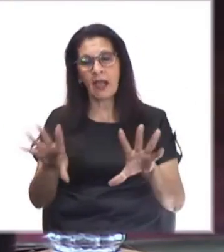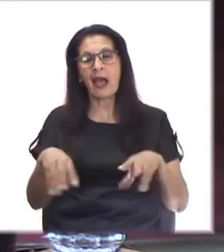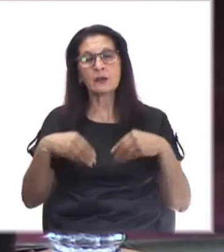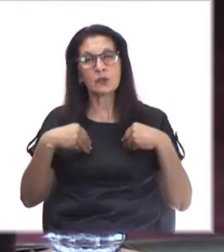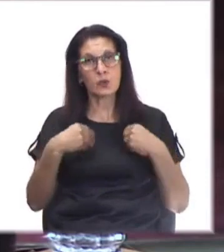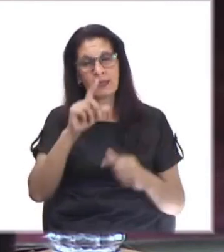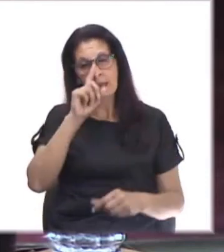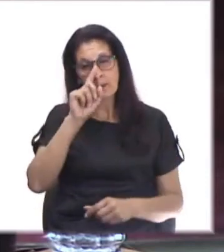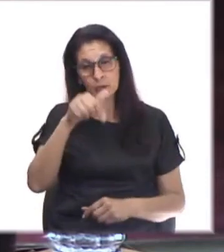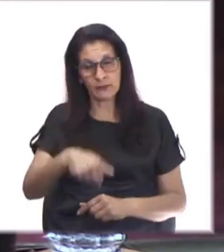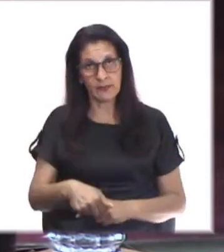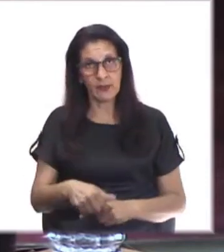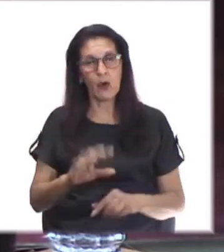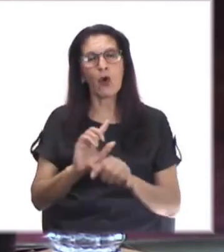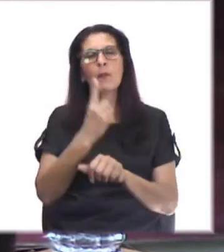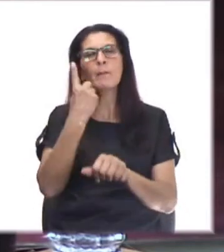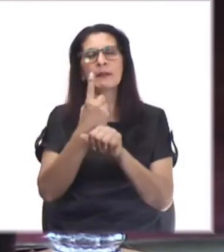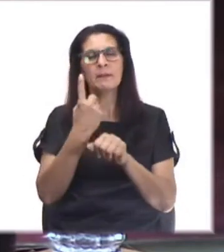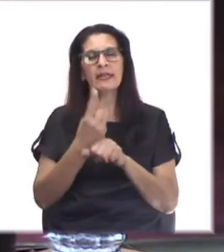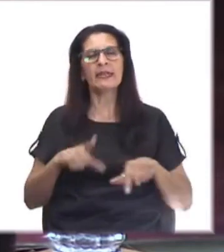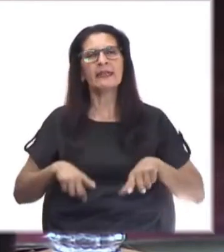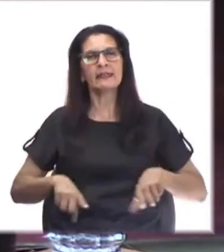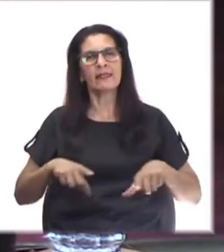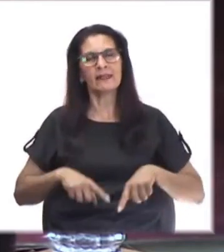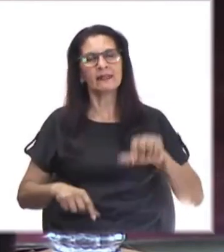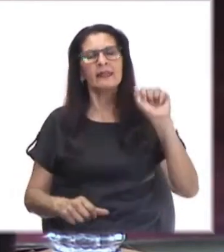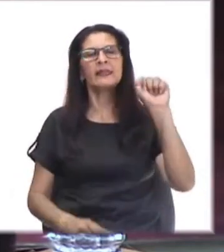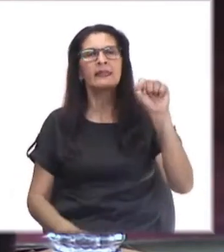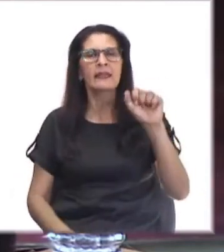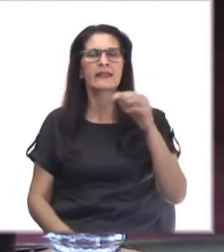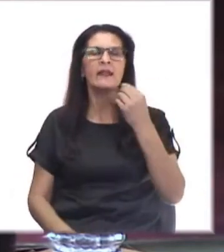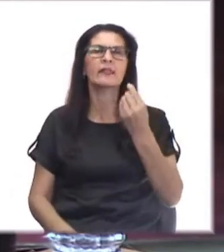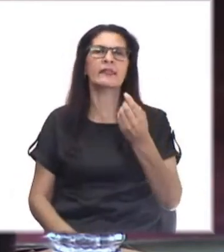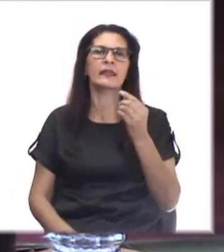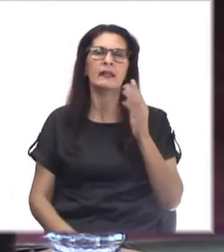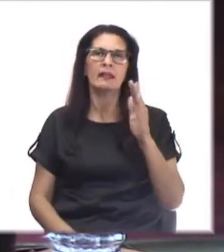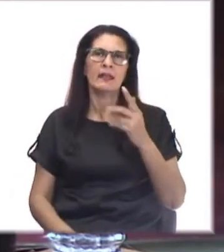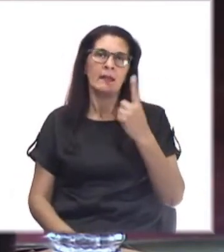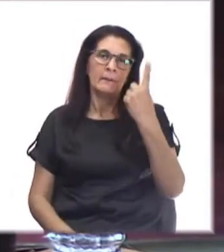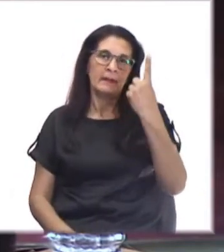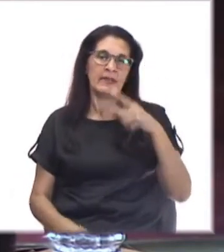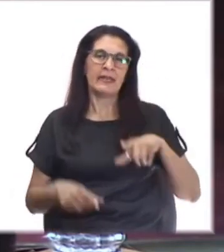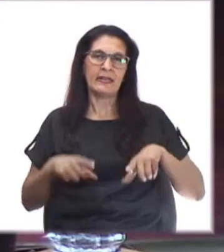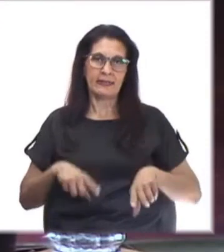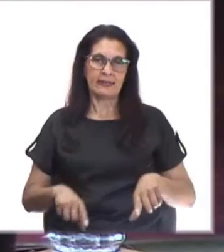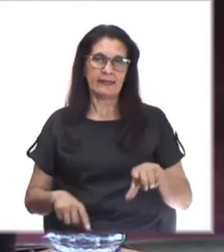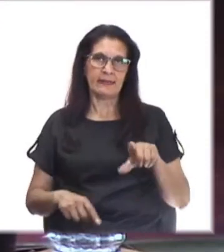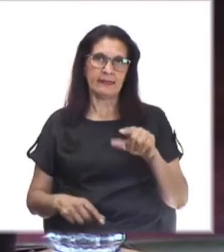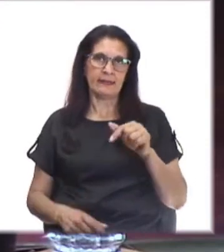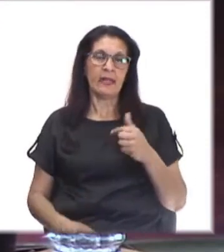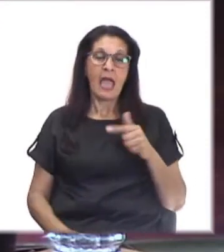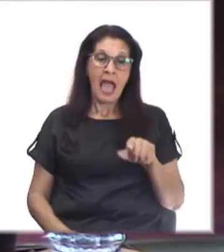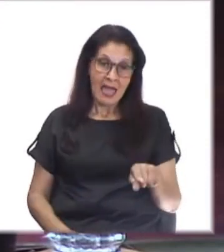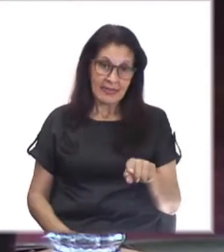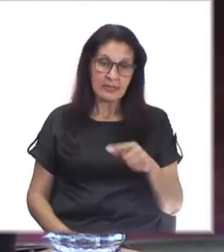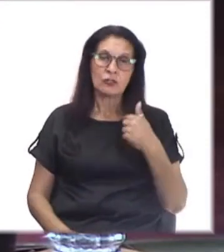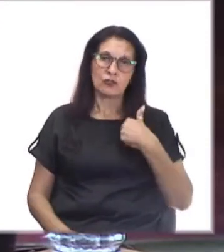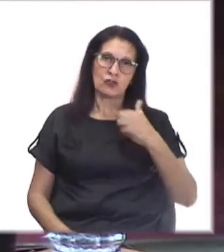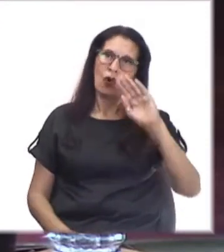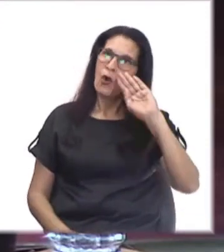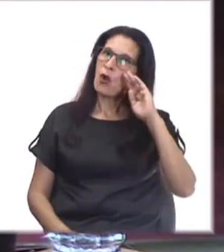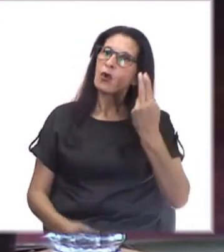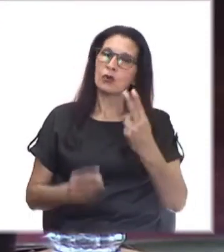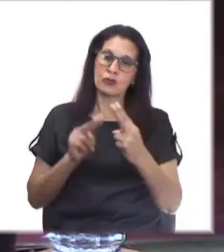como el primer intendente de izquierda de la historia del país. Ahí lo conocí yo personalmente más